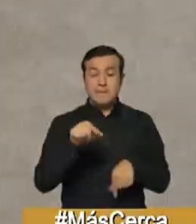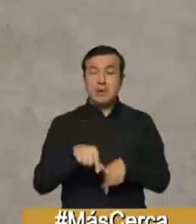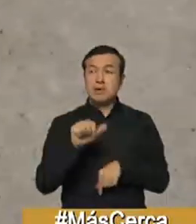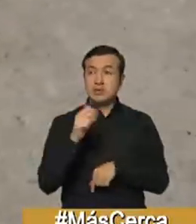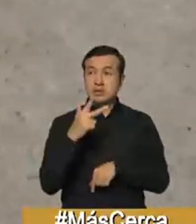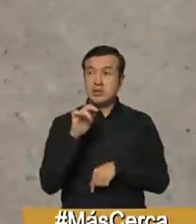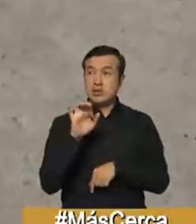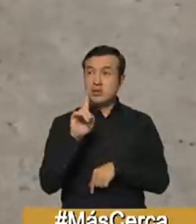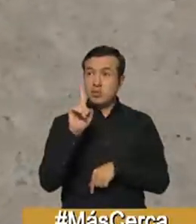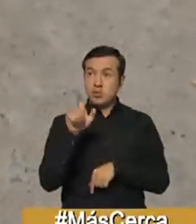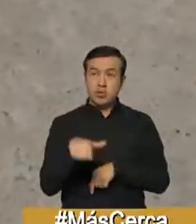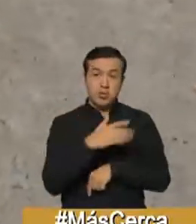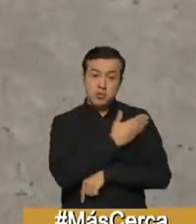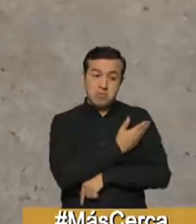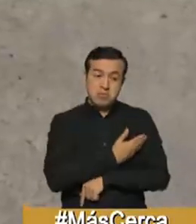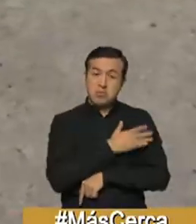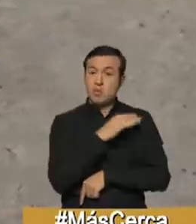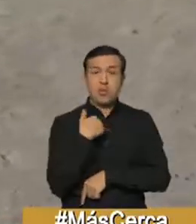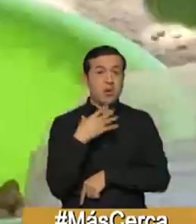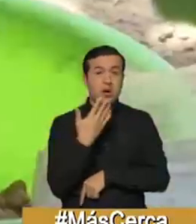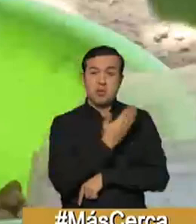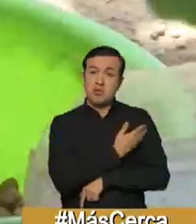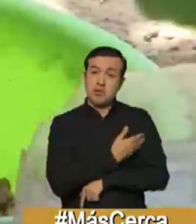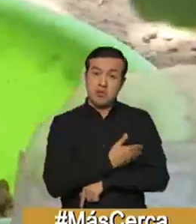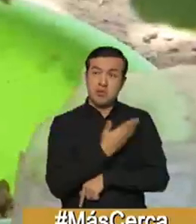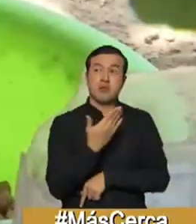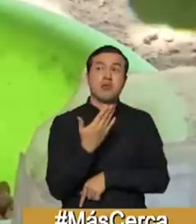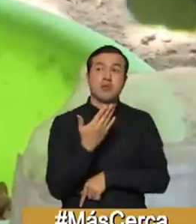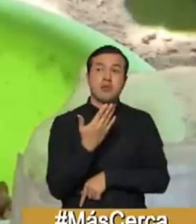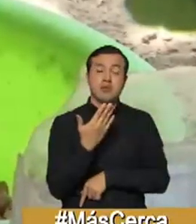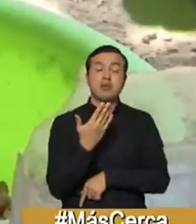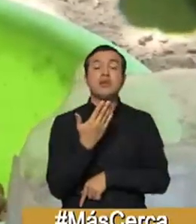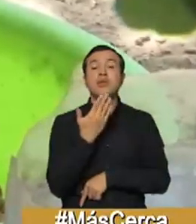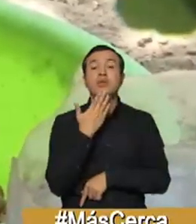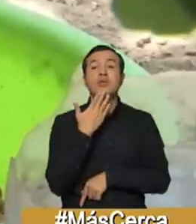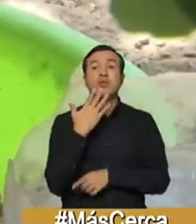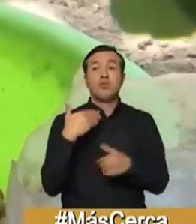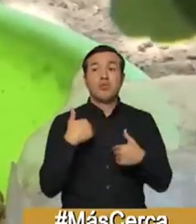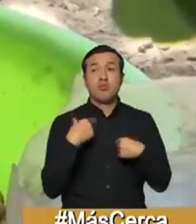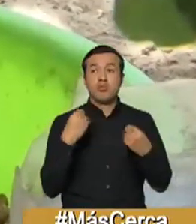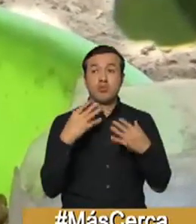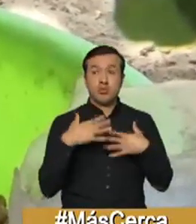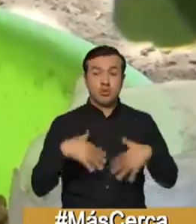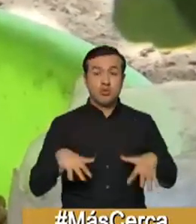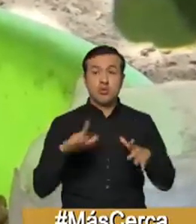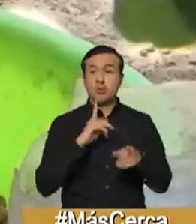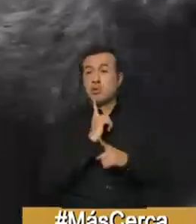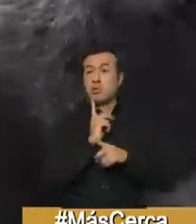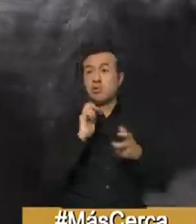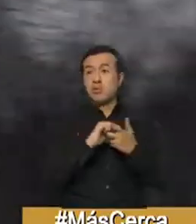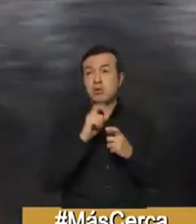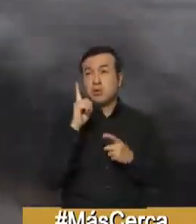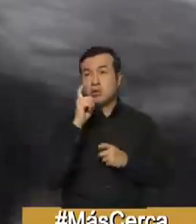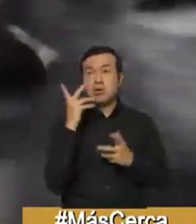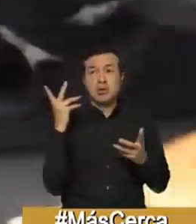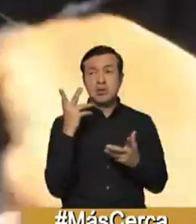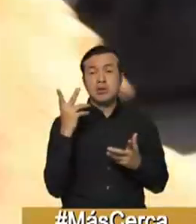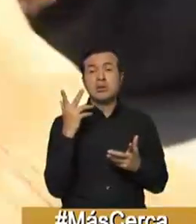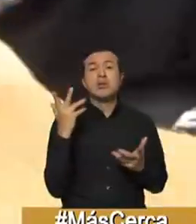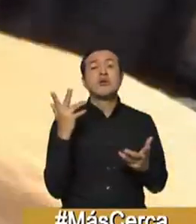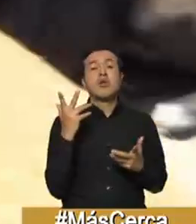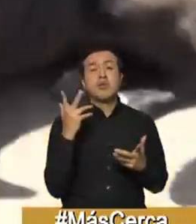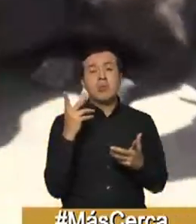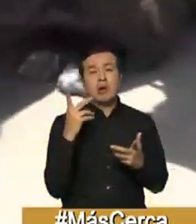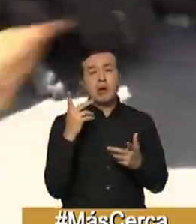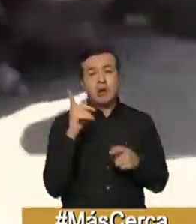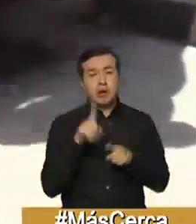uno de los rescatados, no tiene una extremidad. La mayoría de los animales que se encuentran en la zona tienen problemas de hongos, desnutrición y